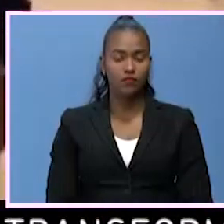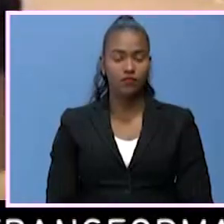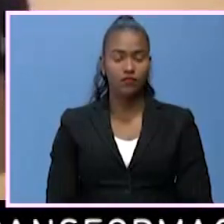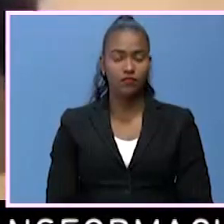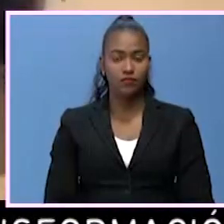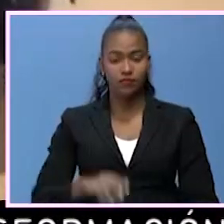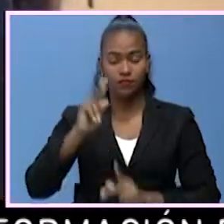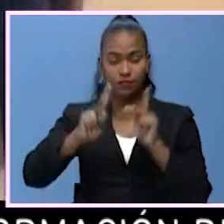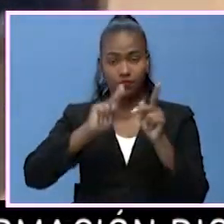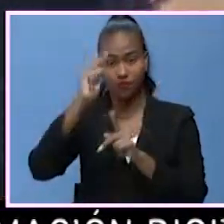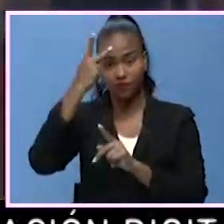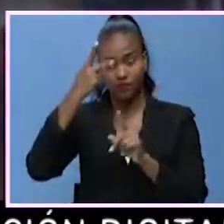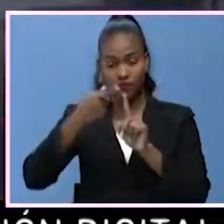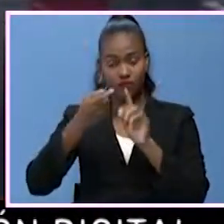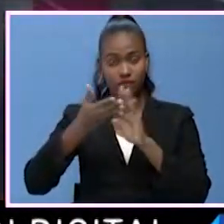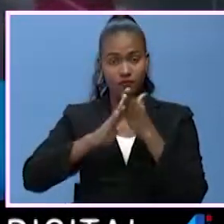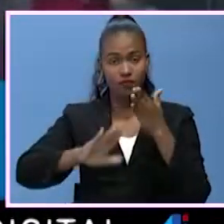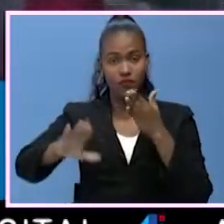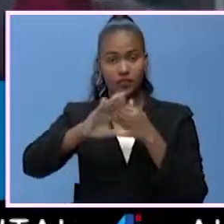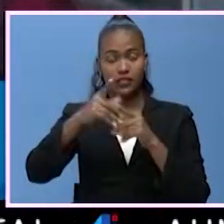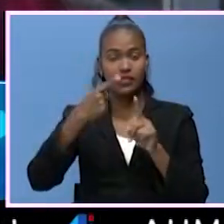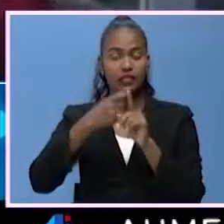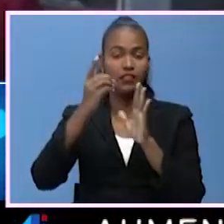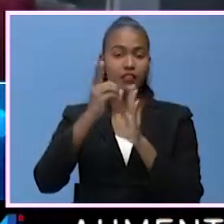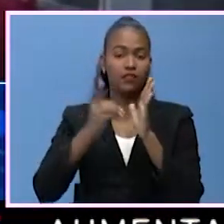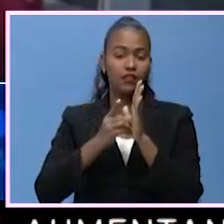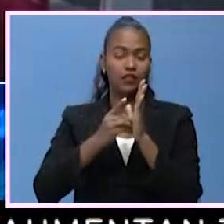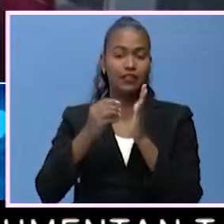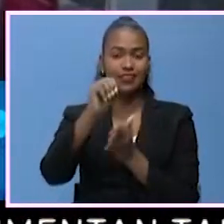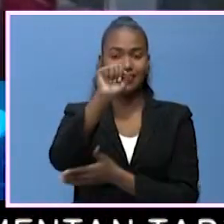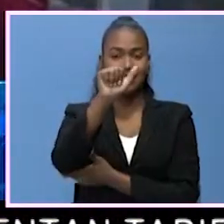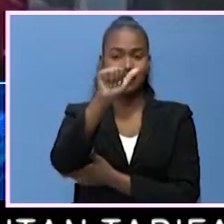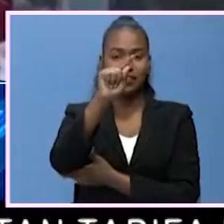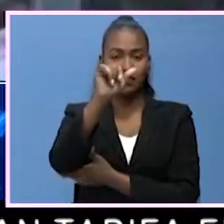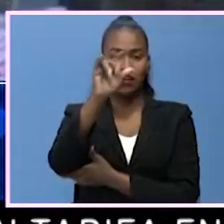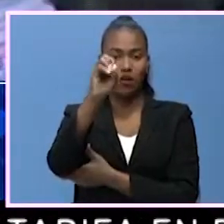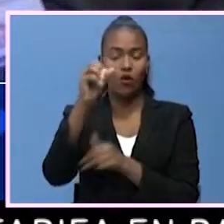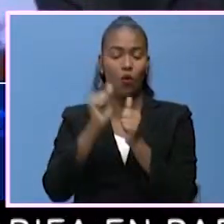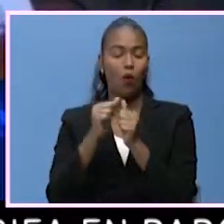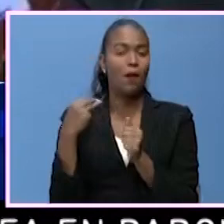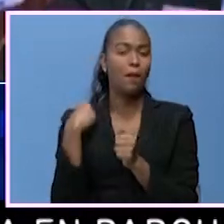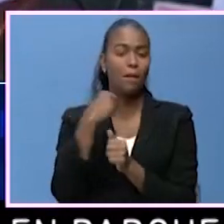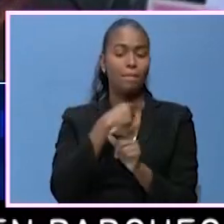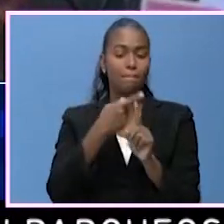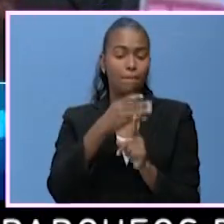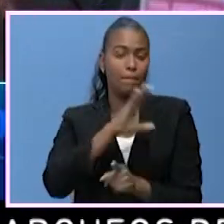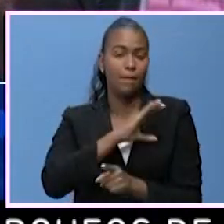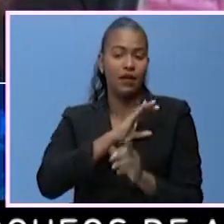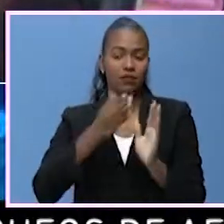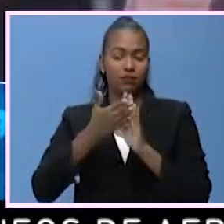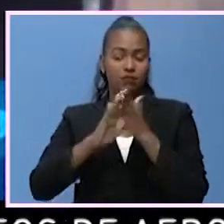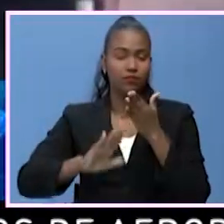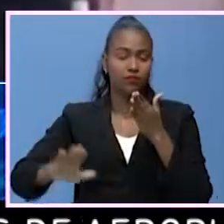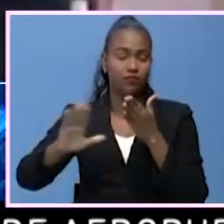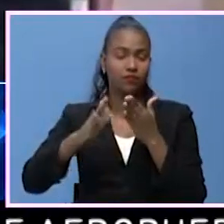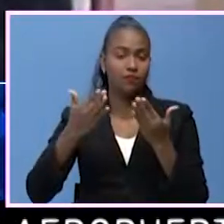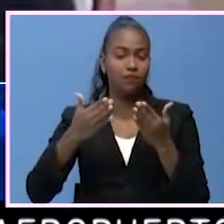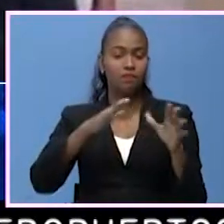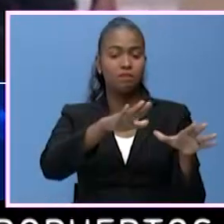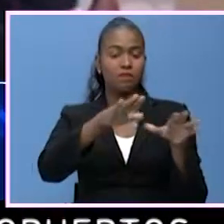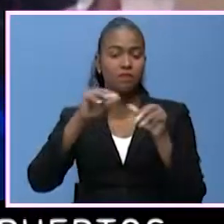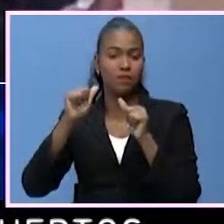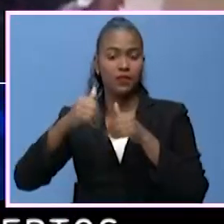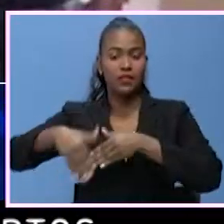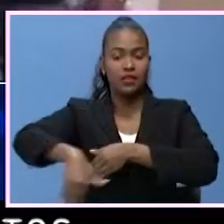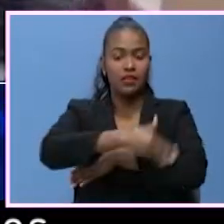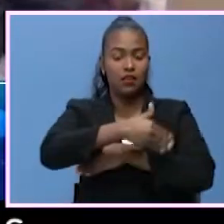El alcalde de este municipio de Dajabón, Santiago Riverón, conjuntamente con miembros de la policía municipal, desalojó de las